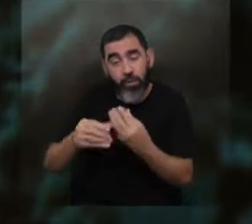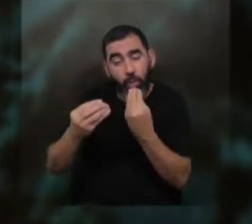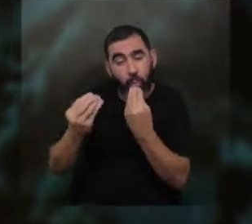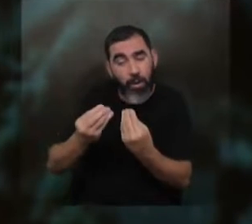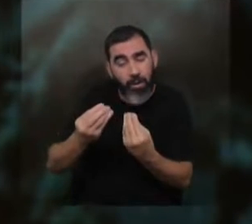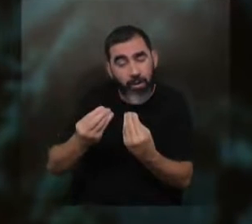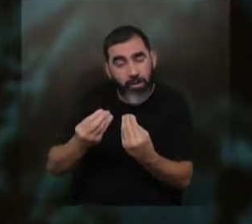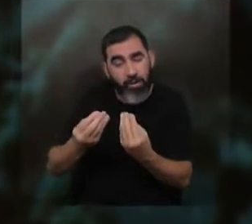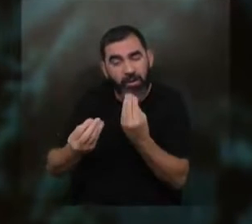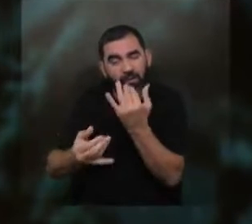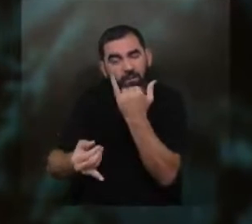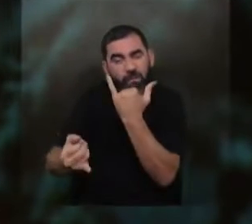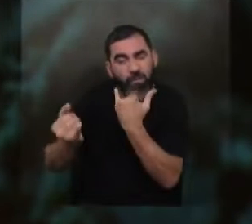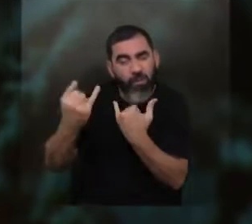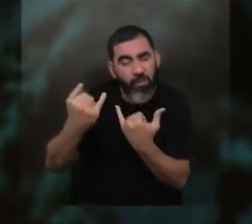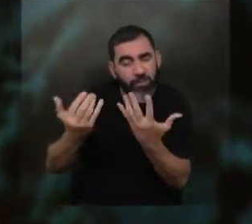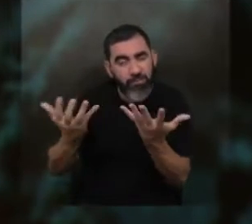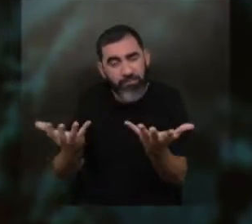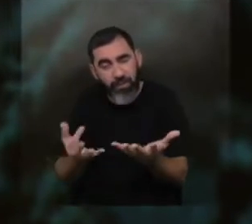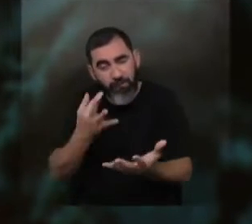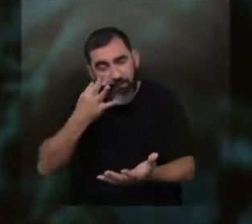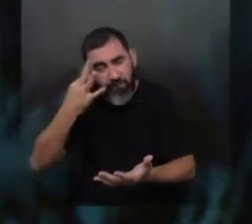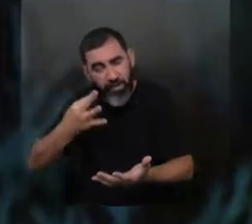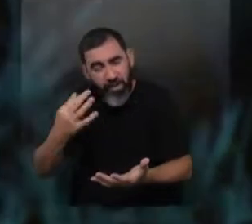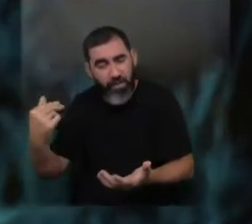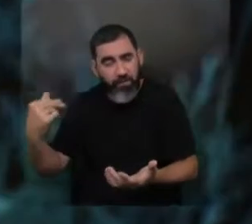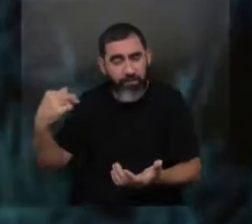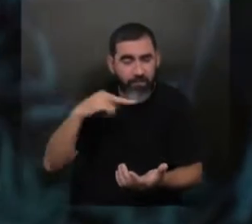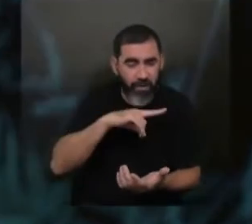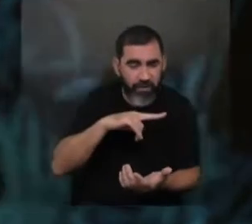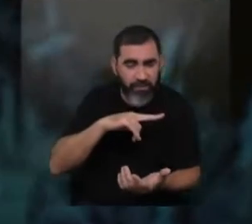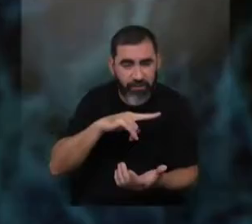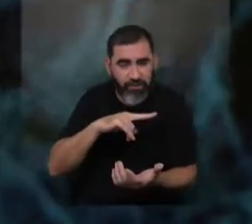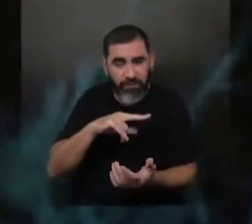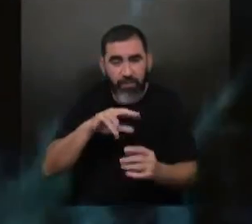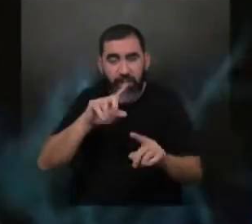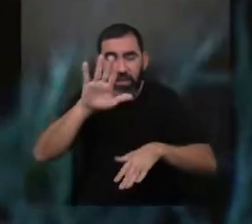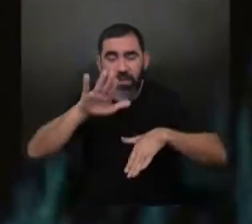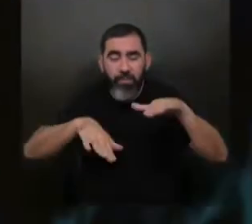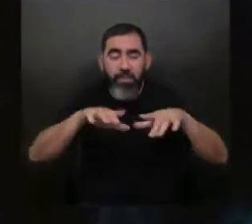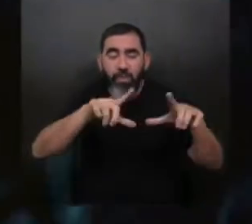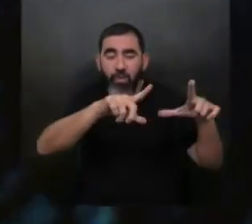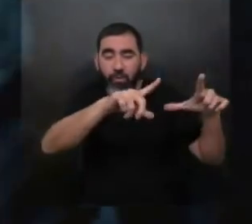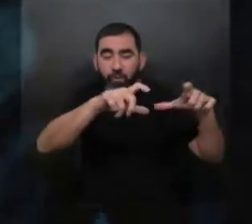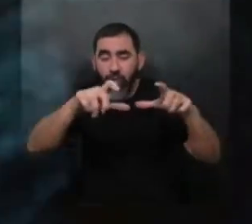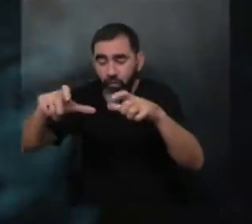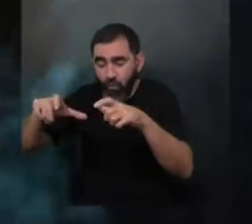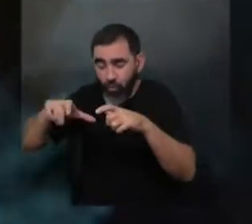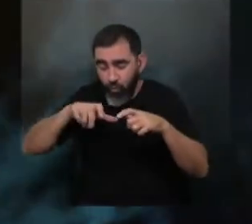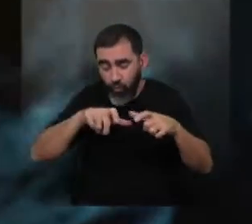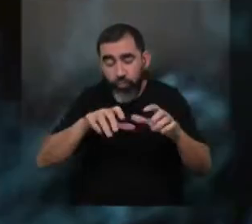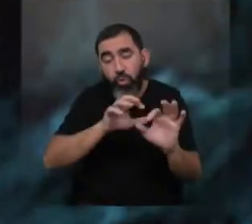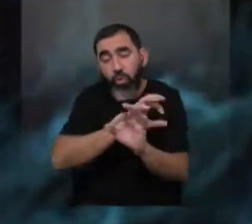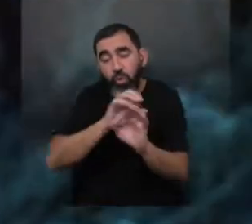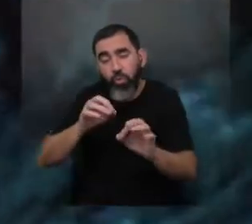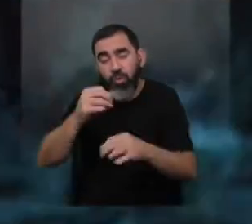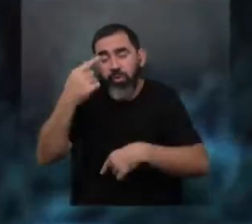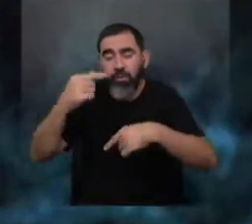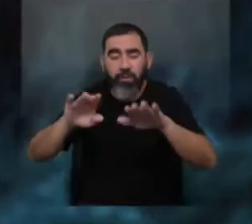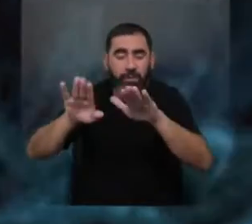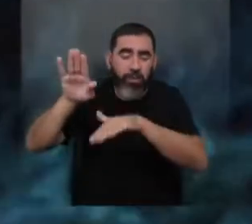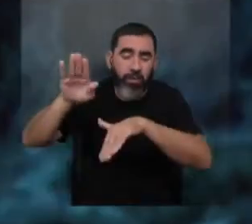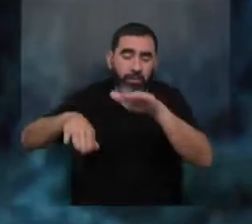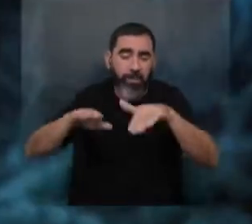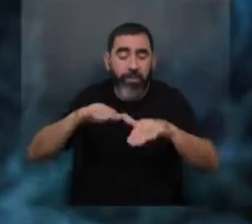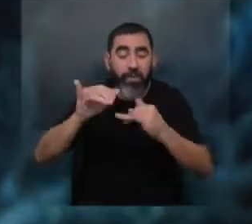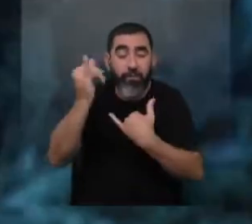qué tan real es o no. Eso se hace mucho en base a fotos aéreas. También hay mucha diferencia entre